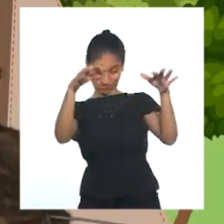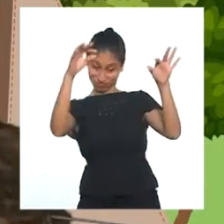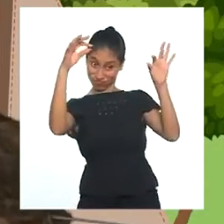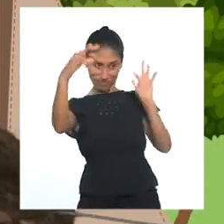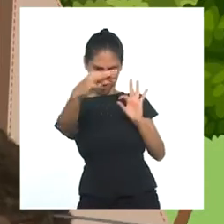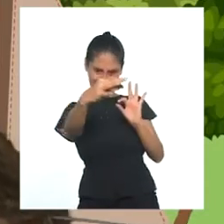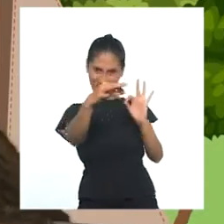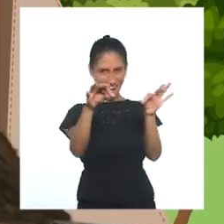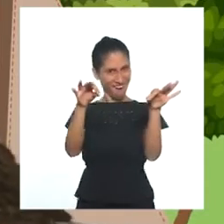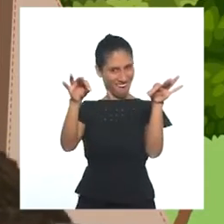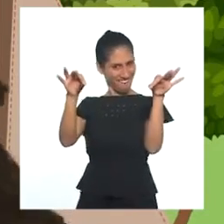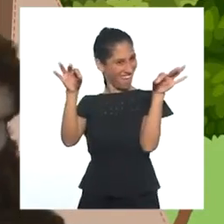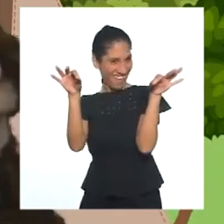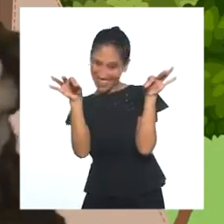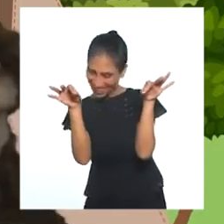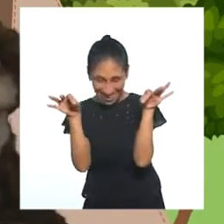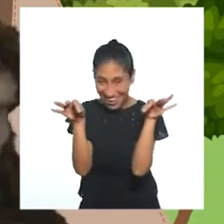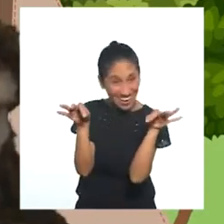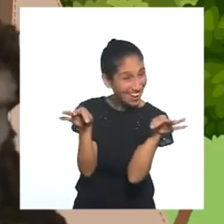¡Maravíllense!